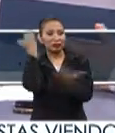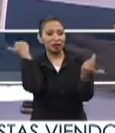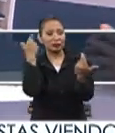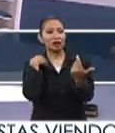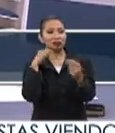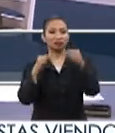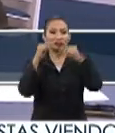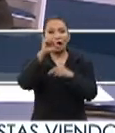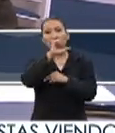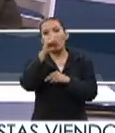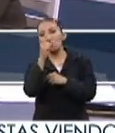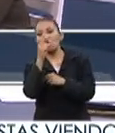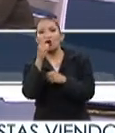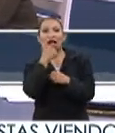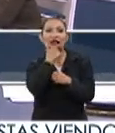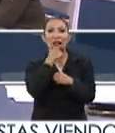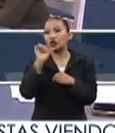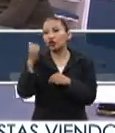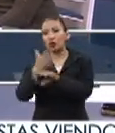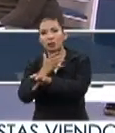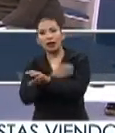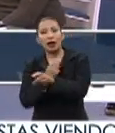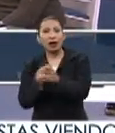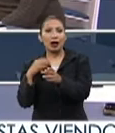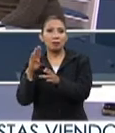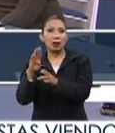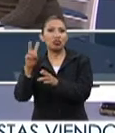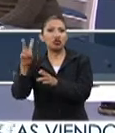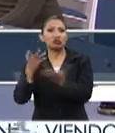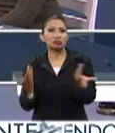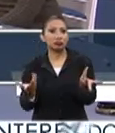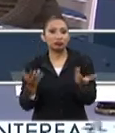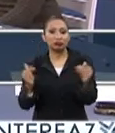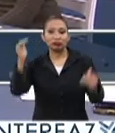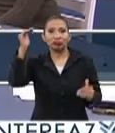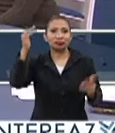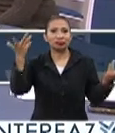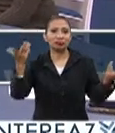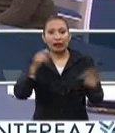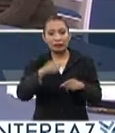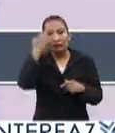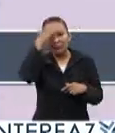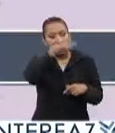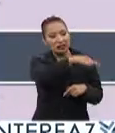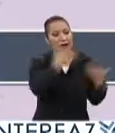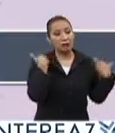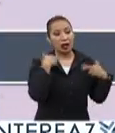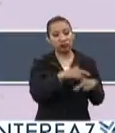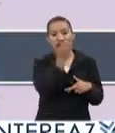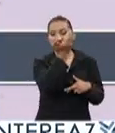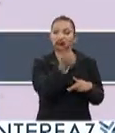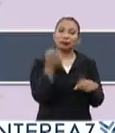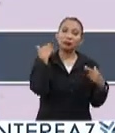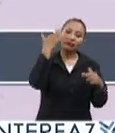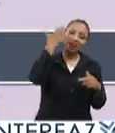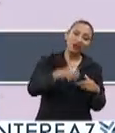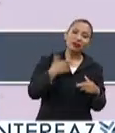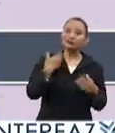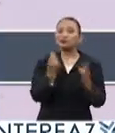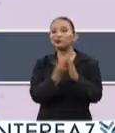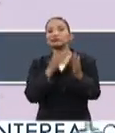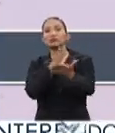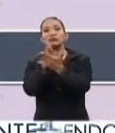esté en un nivel A1 de inglés, claro, a un compañero que esté en B2 de inglés. Entonces también es la experiencia, la habilidad de los maestros para